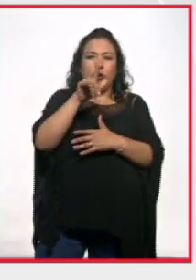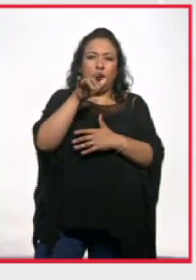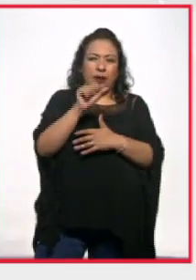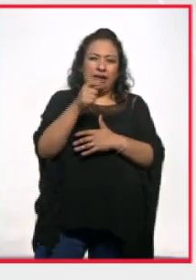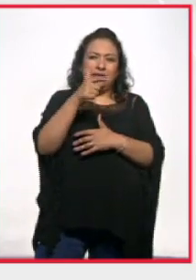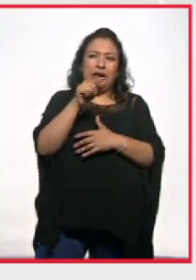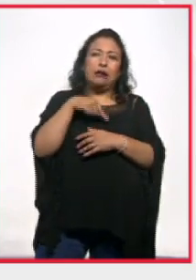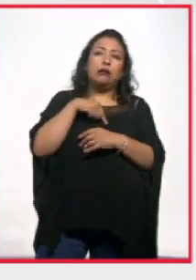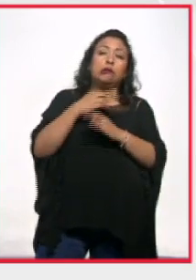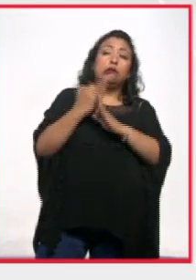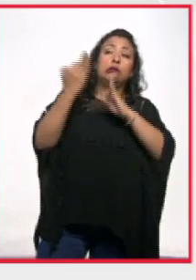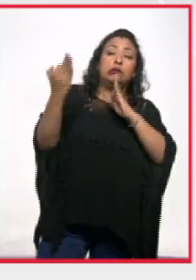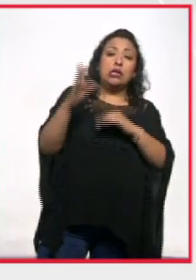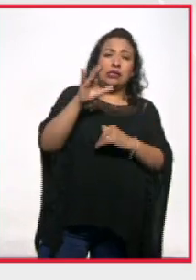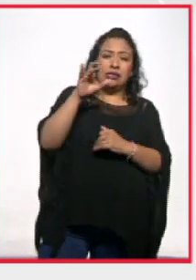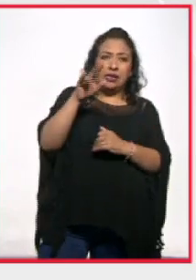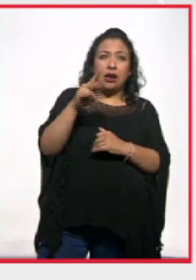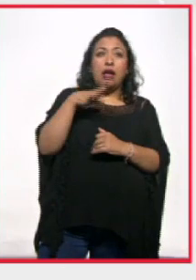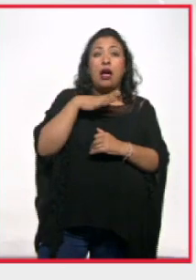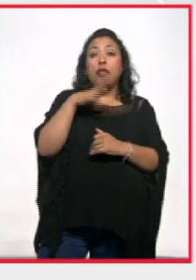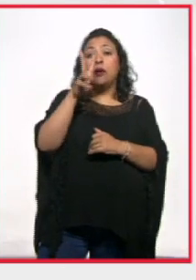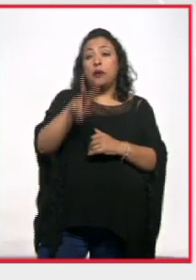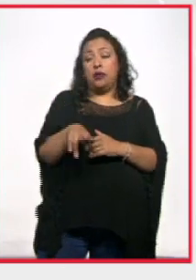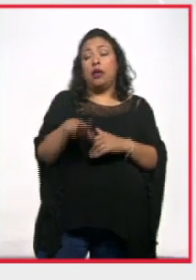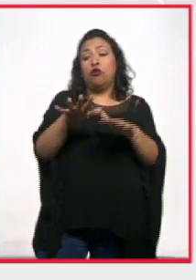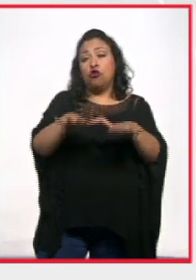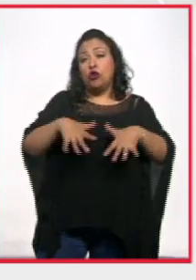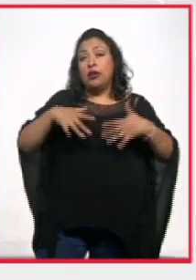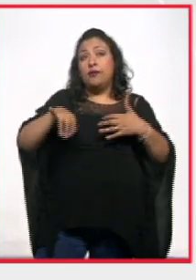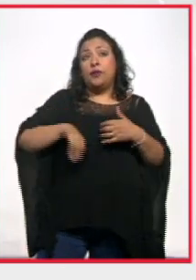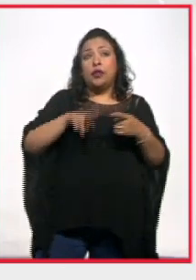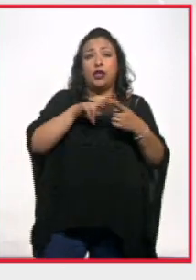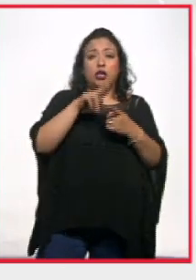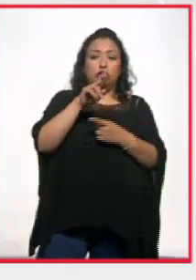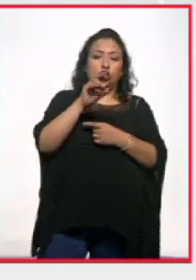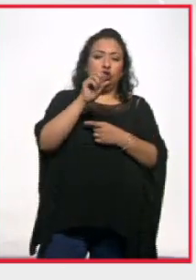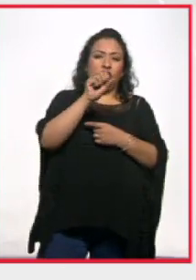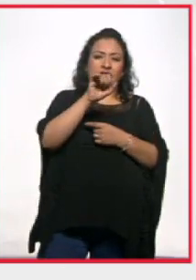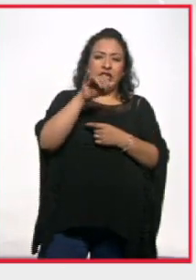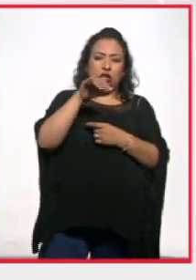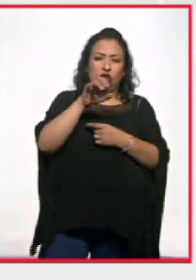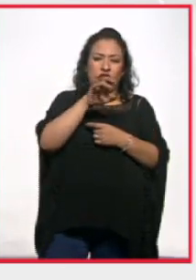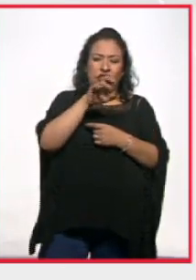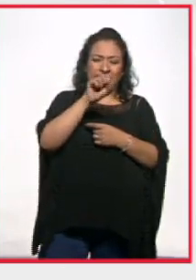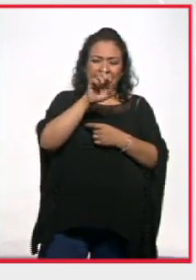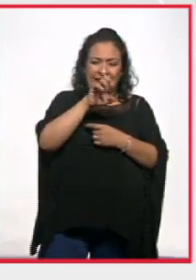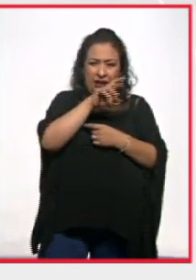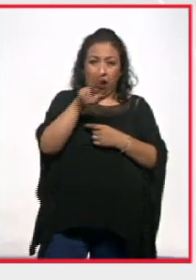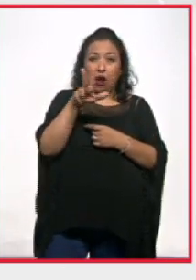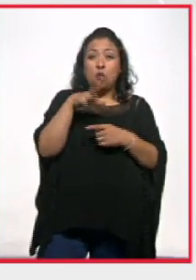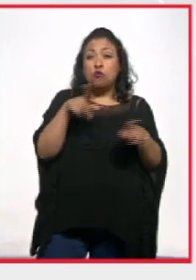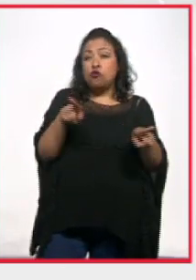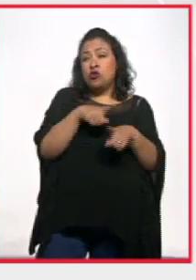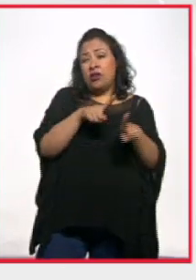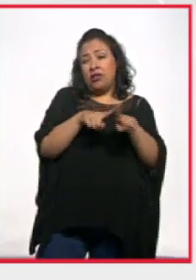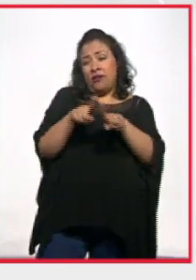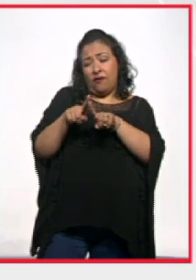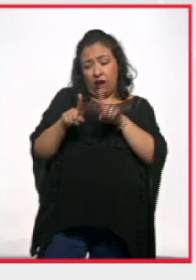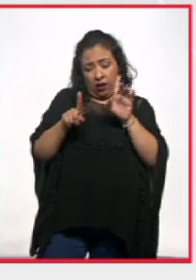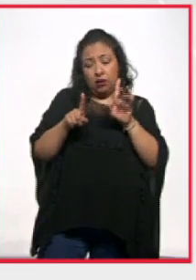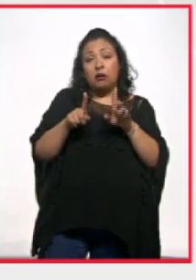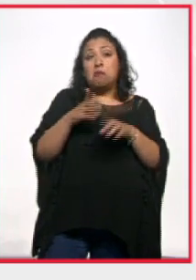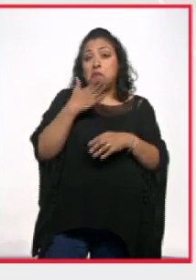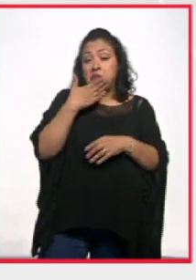está aquí a unos metros, habrá un evento bien interesante. Rocino Serrano, que es un músico multifacético, que hace un poco de todo y lo hace muy